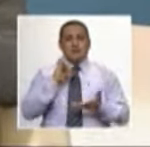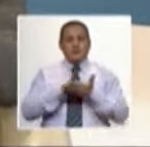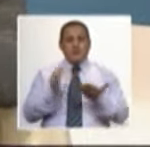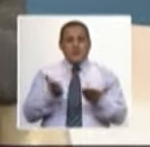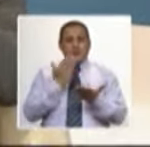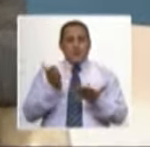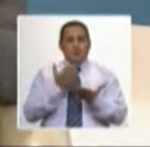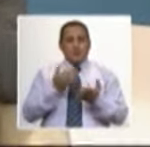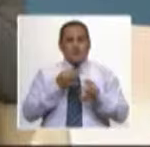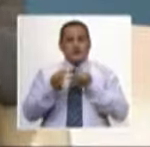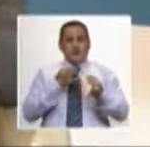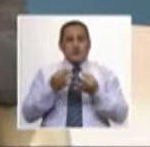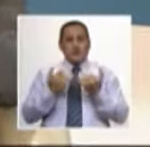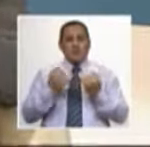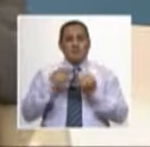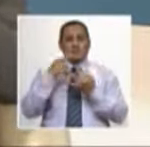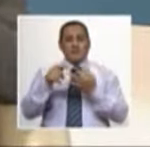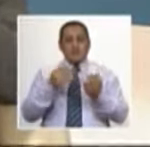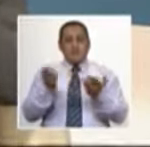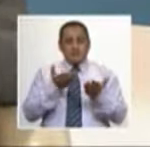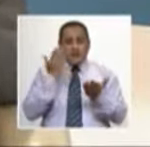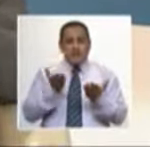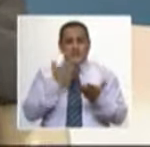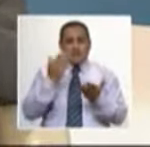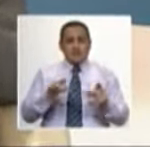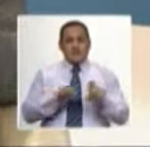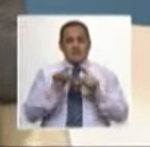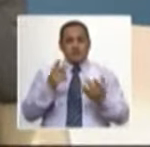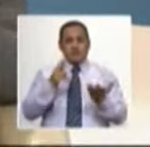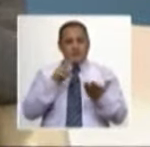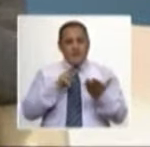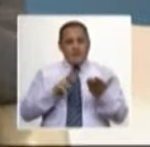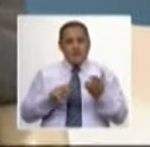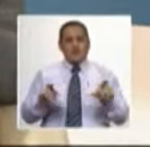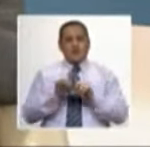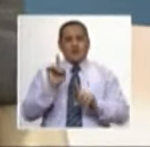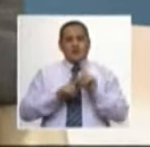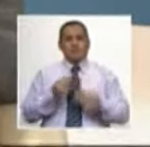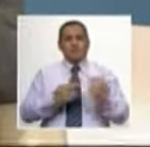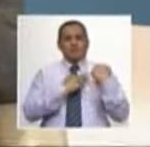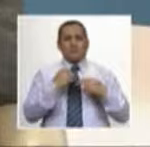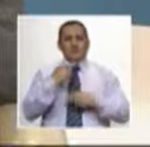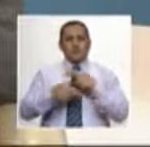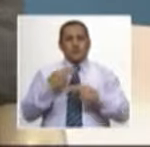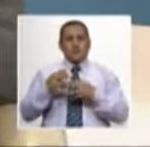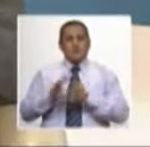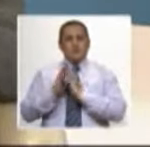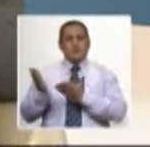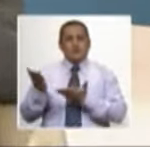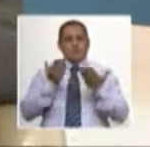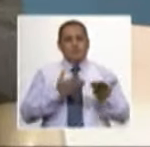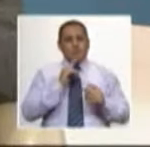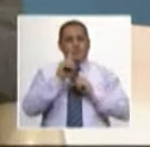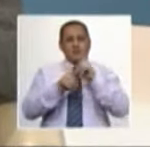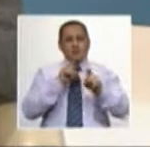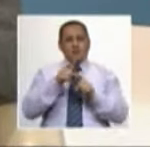libro aborda en diversos artículos, y de lo que he estado revisando es que no solo hay autores nacionales que han sido convocados para comentar